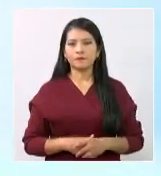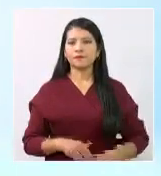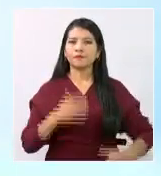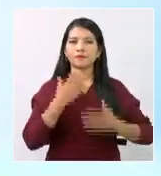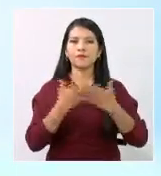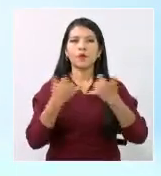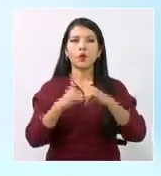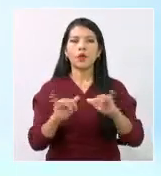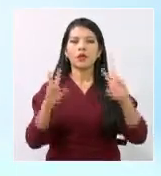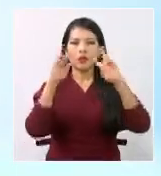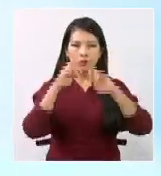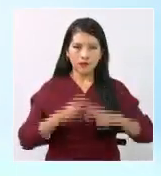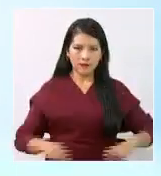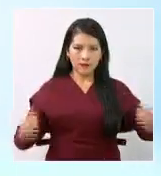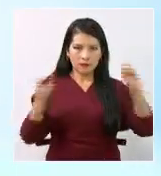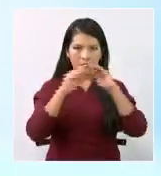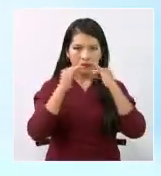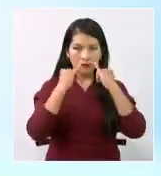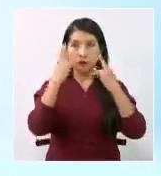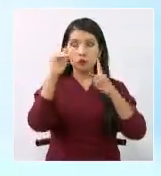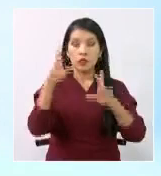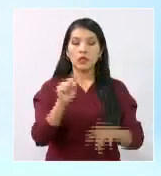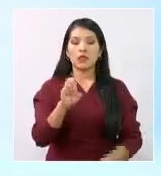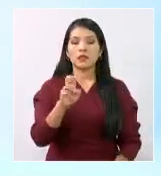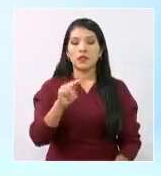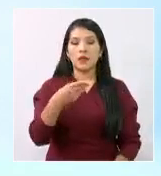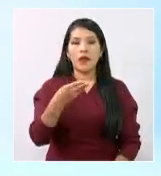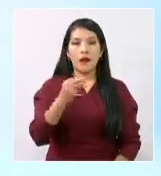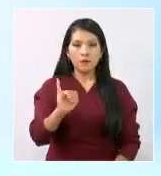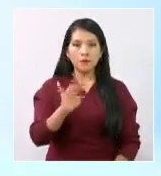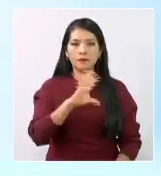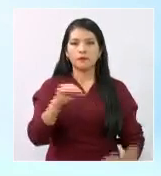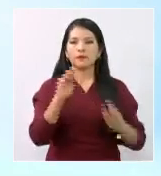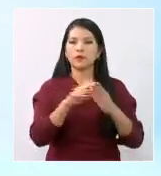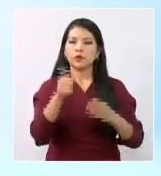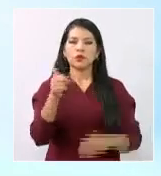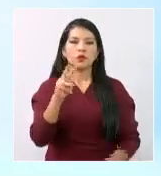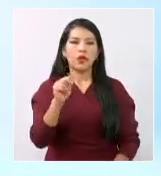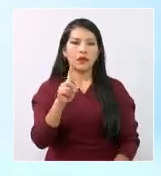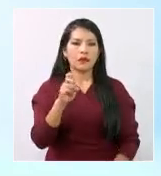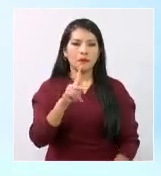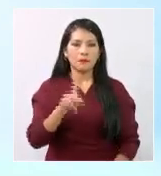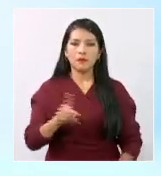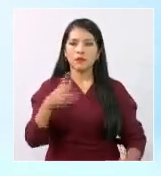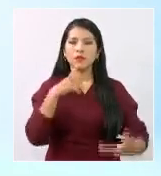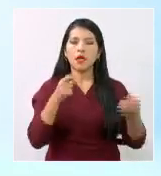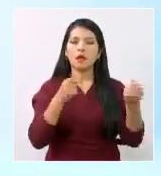Continuamos revisando más información porque SENAMI y así también Adán de Paz afirma convenio de apoyo a la gestión de riesgo.